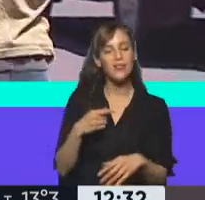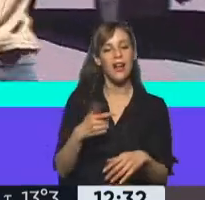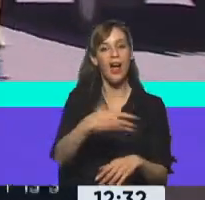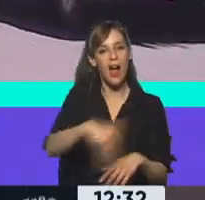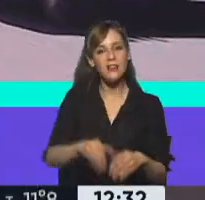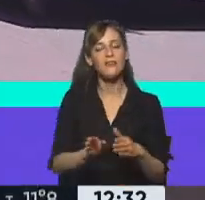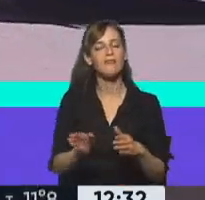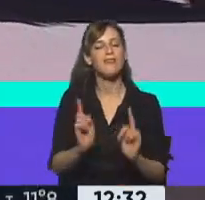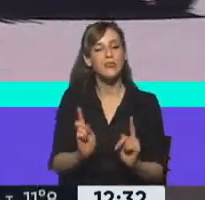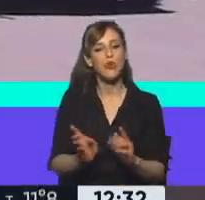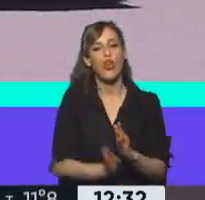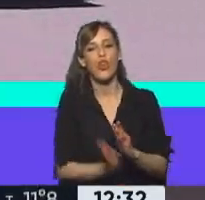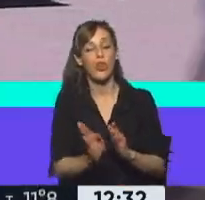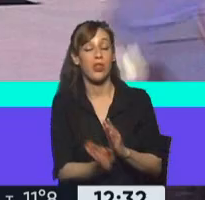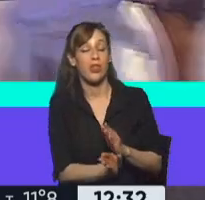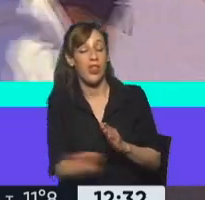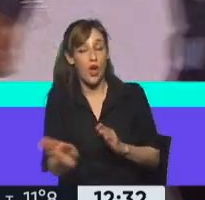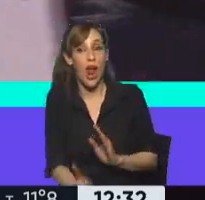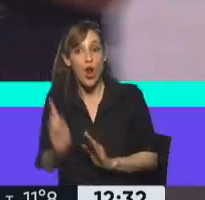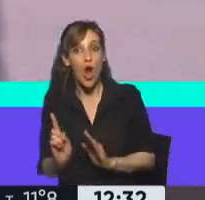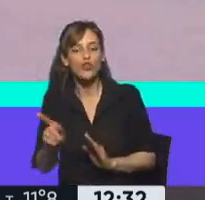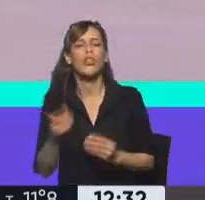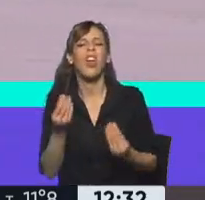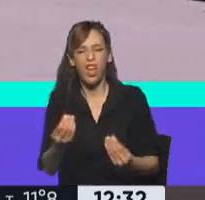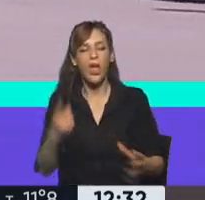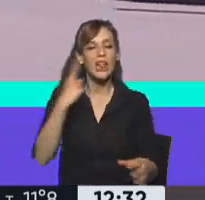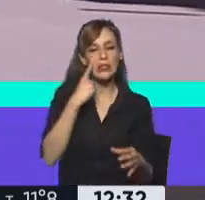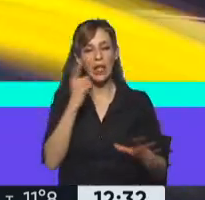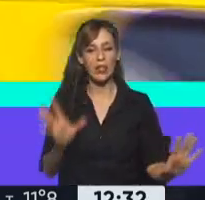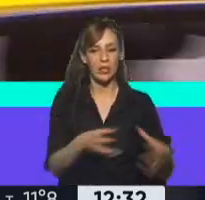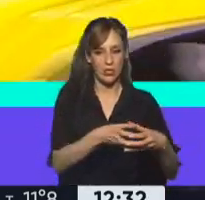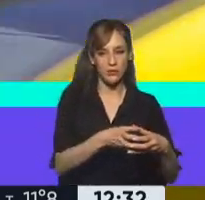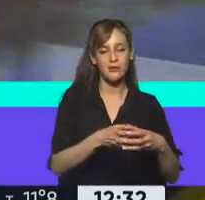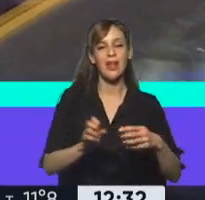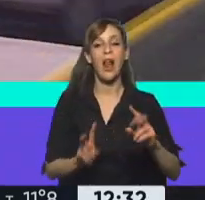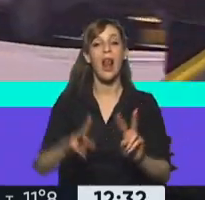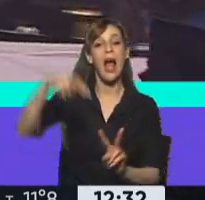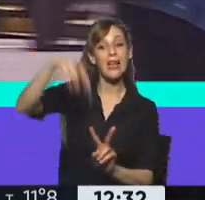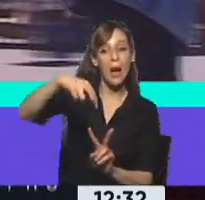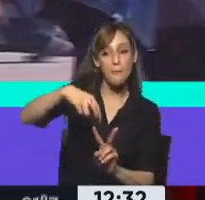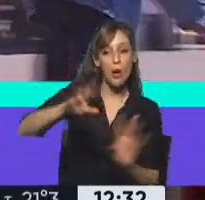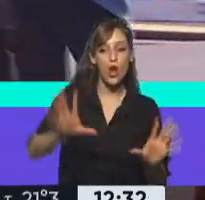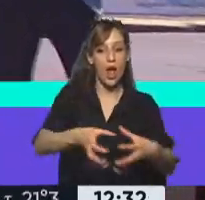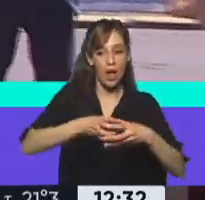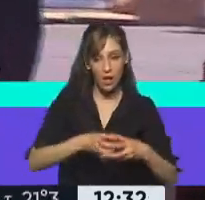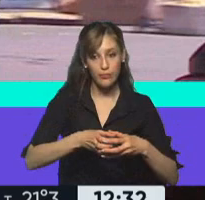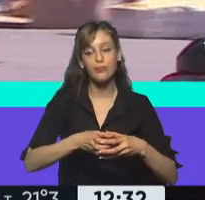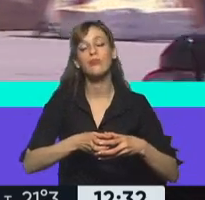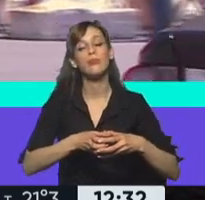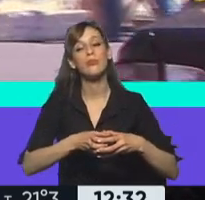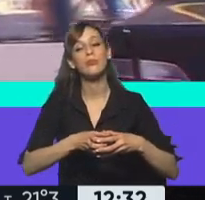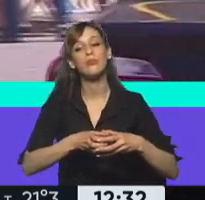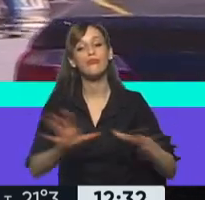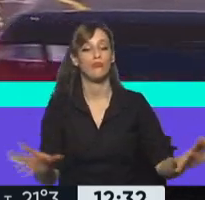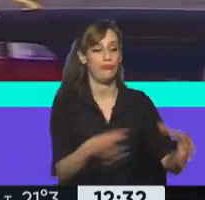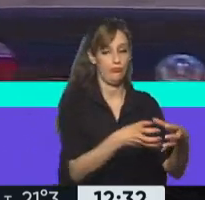será para los intendentes La Cámpora, la Diagonal Sur para los movimientos sociales